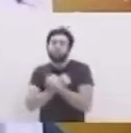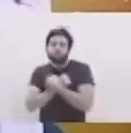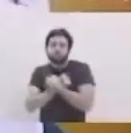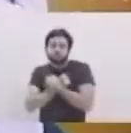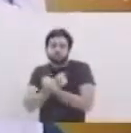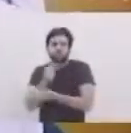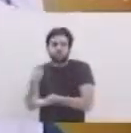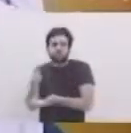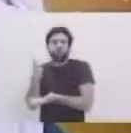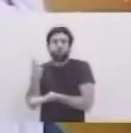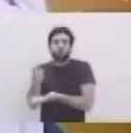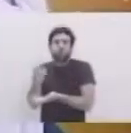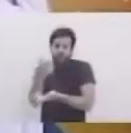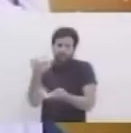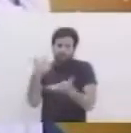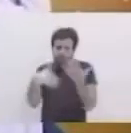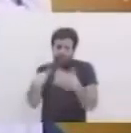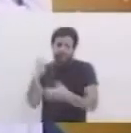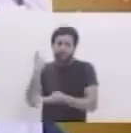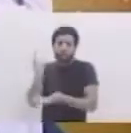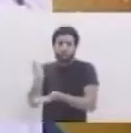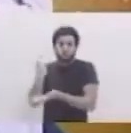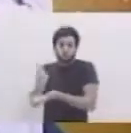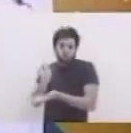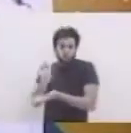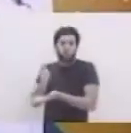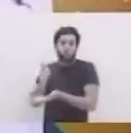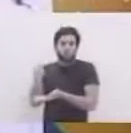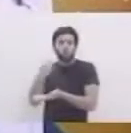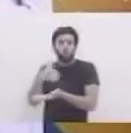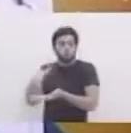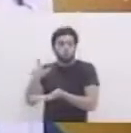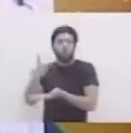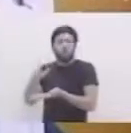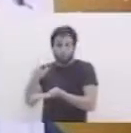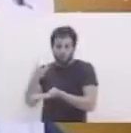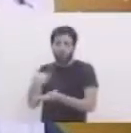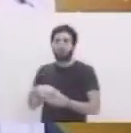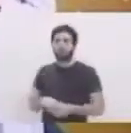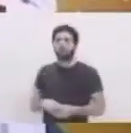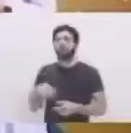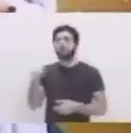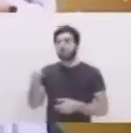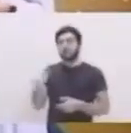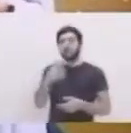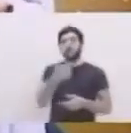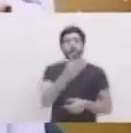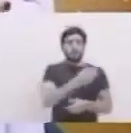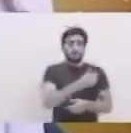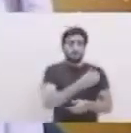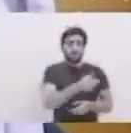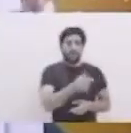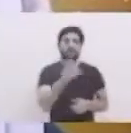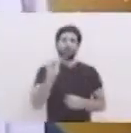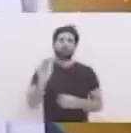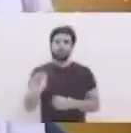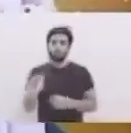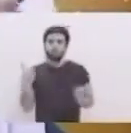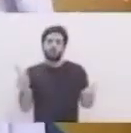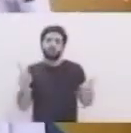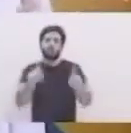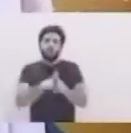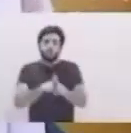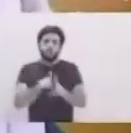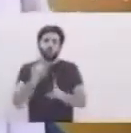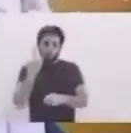cariño crees tú que le da una mascota a un niño o un niño a su mascota? Creo que se dan mutuamente protección,